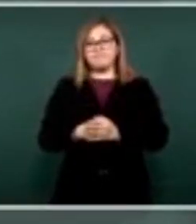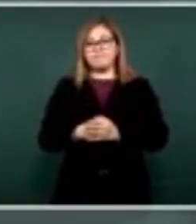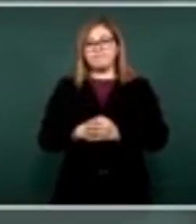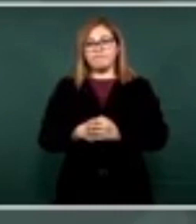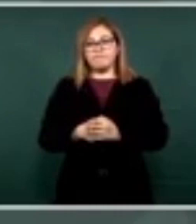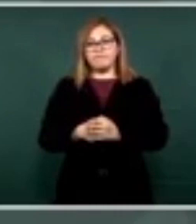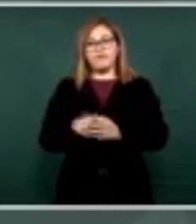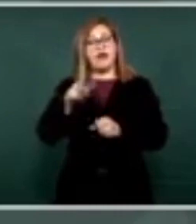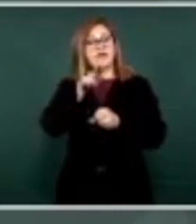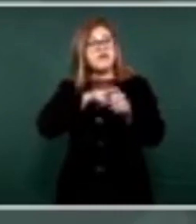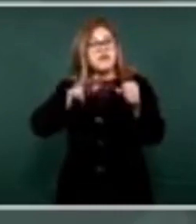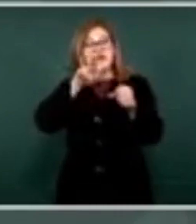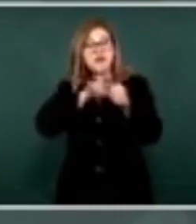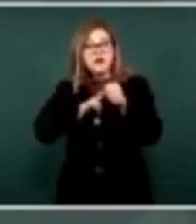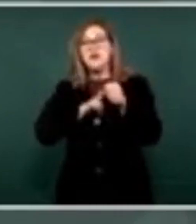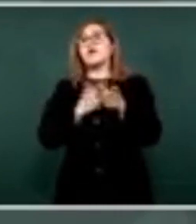la naturaleza,